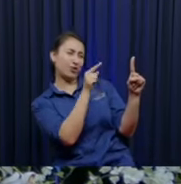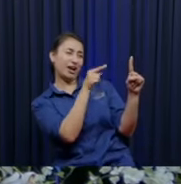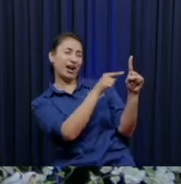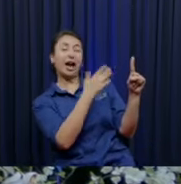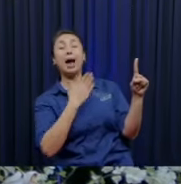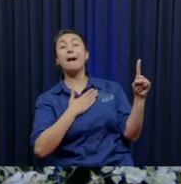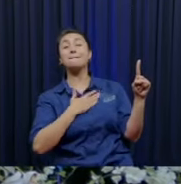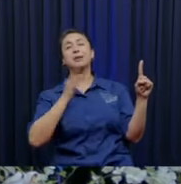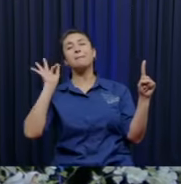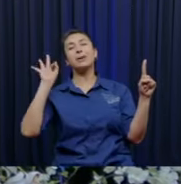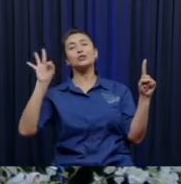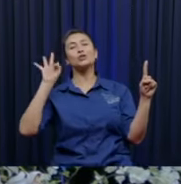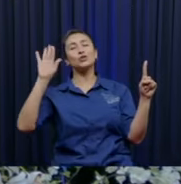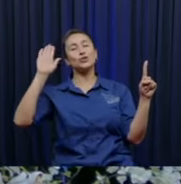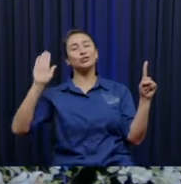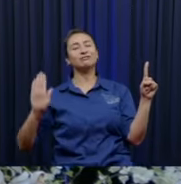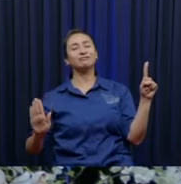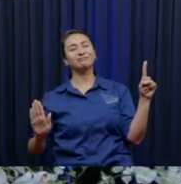tema